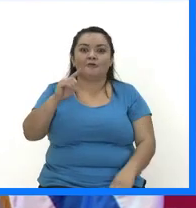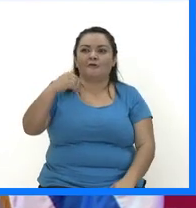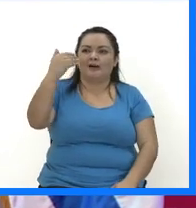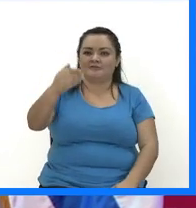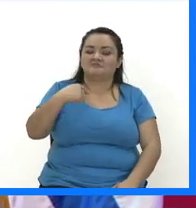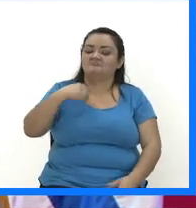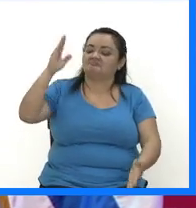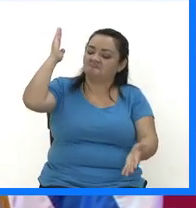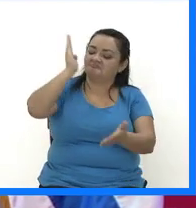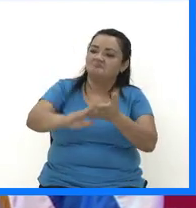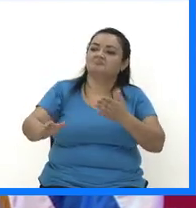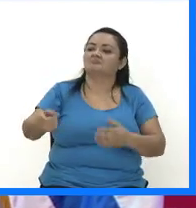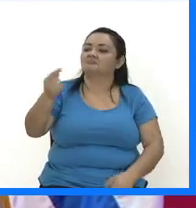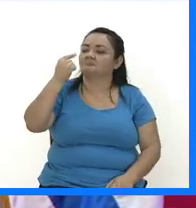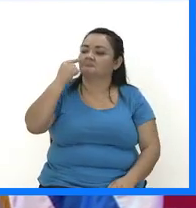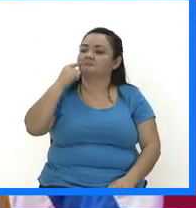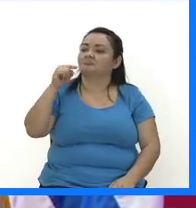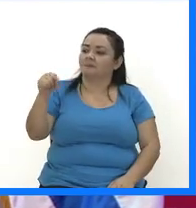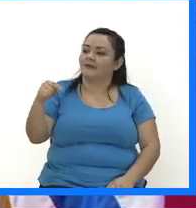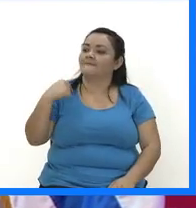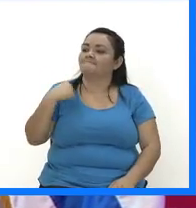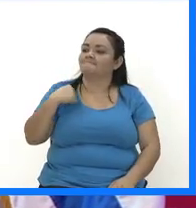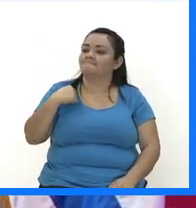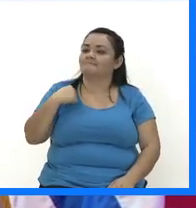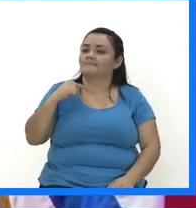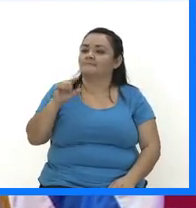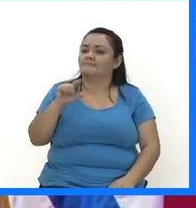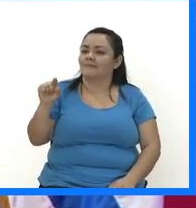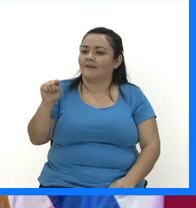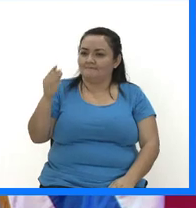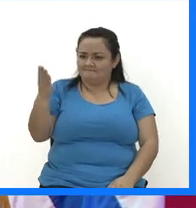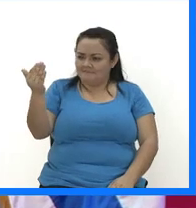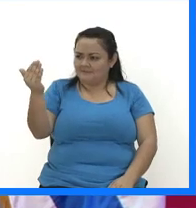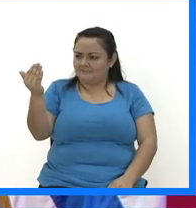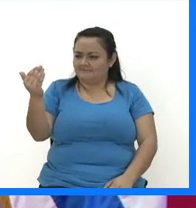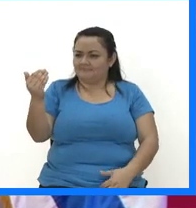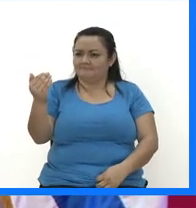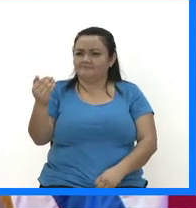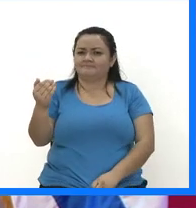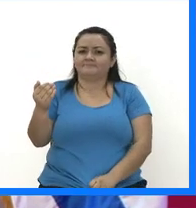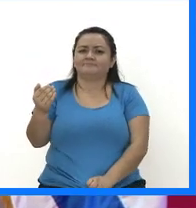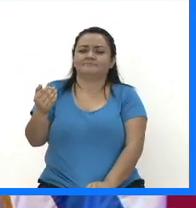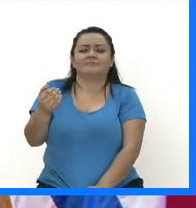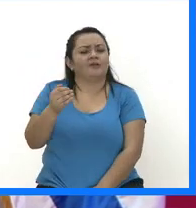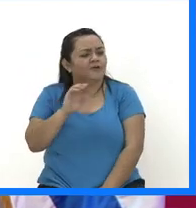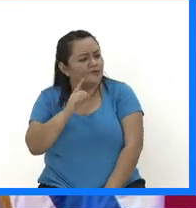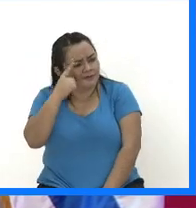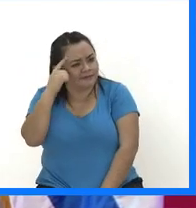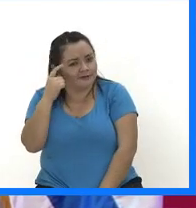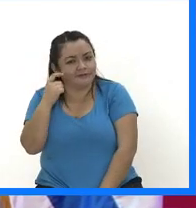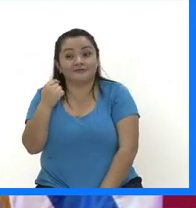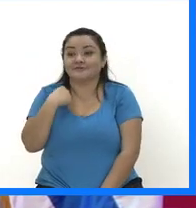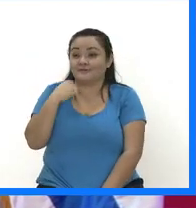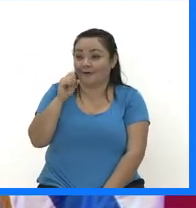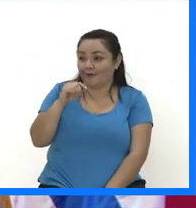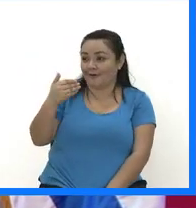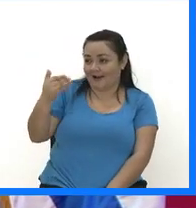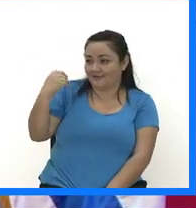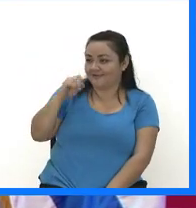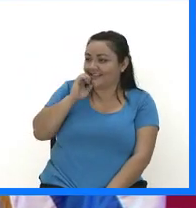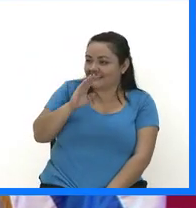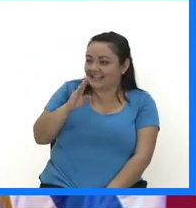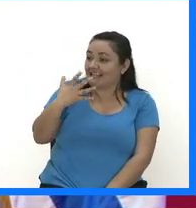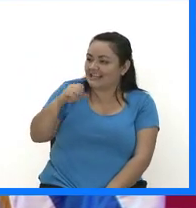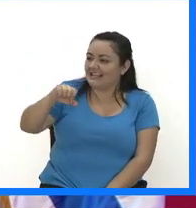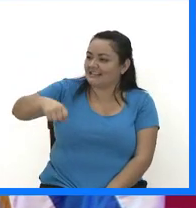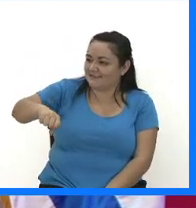año más tarde decirle dónde está fueron et al steve su primer nombre hay hasta llaman vestirte acordé de mí no la verdad que no yo fui el que vine hace un año a querer